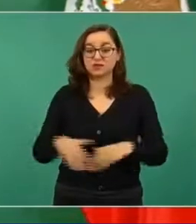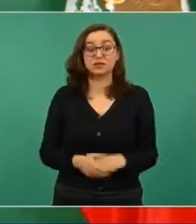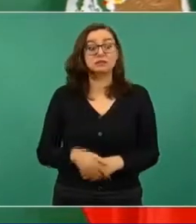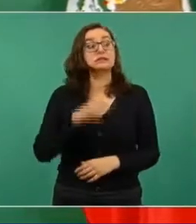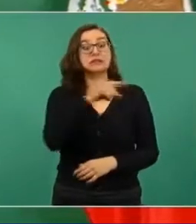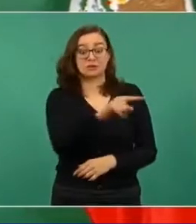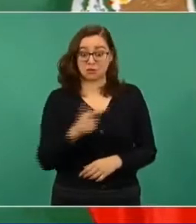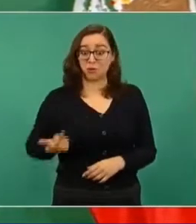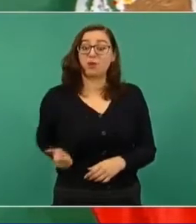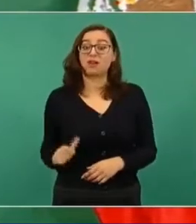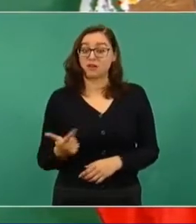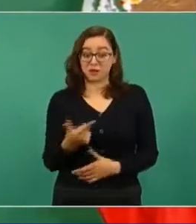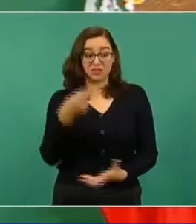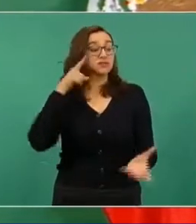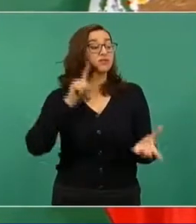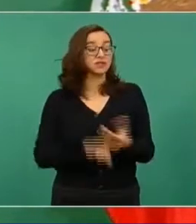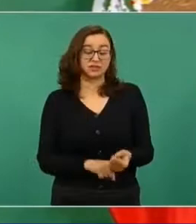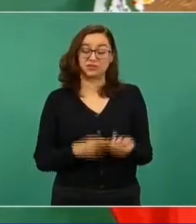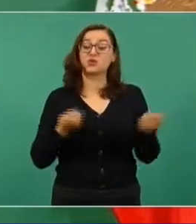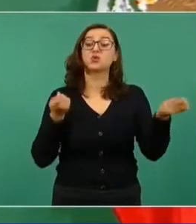Guanajuato todavía